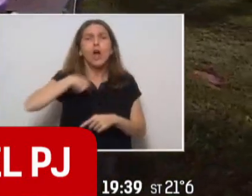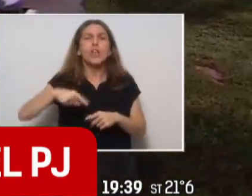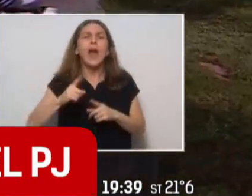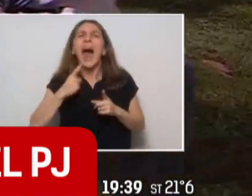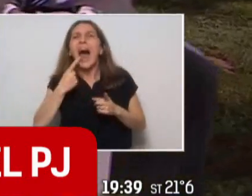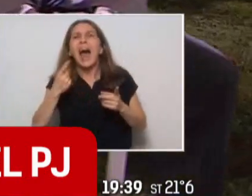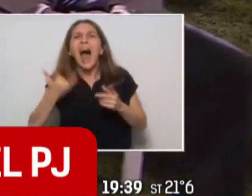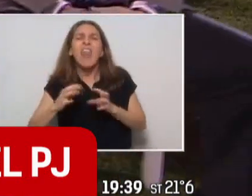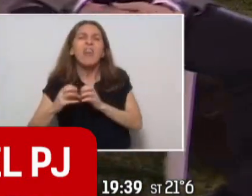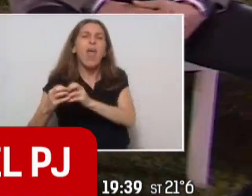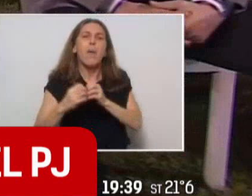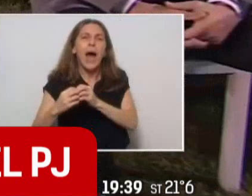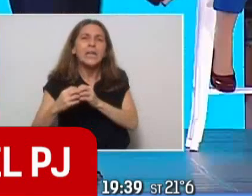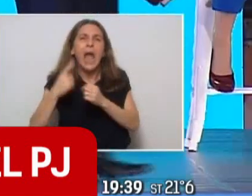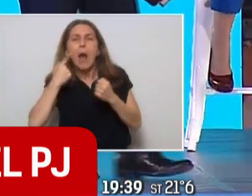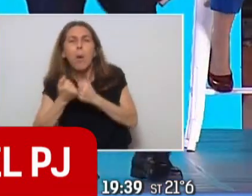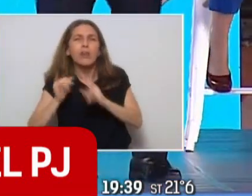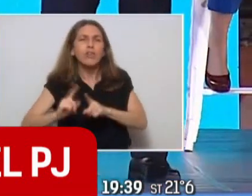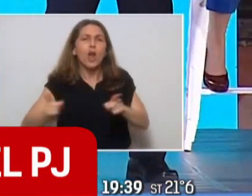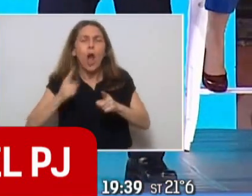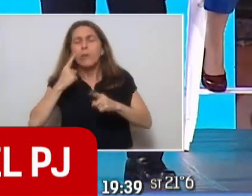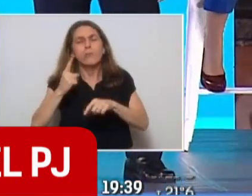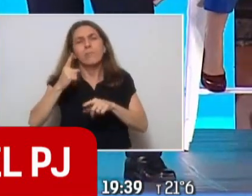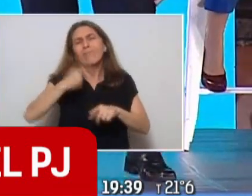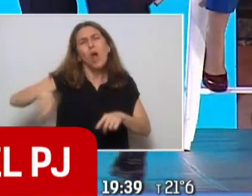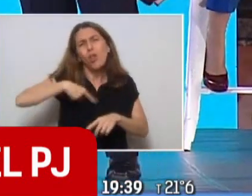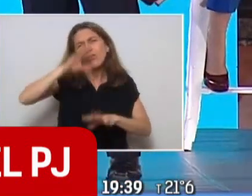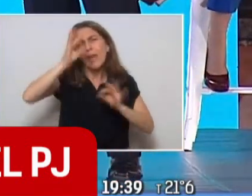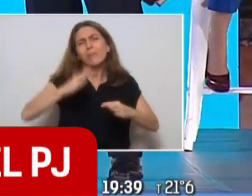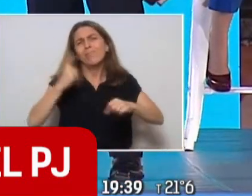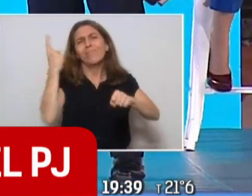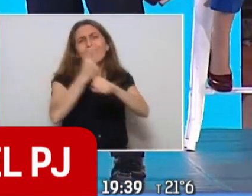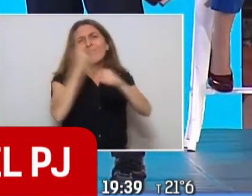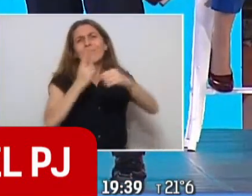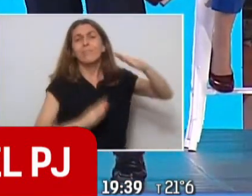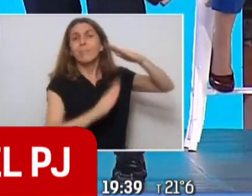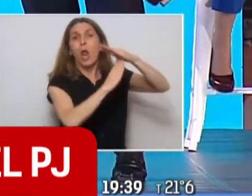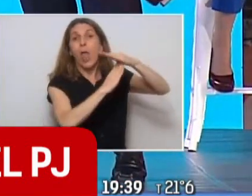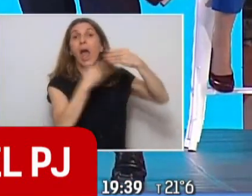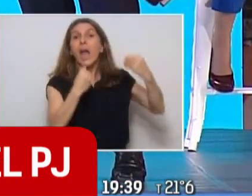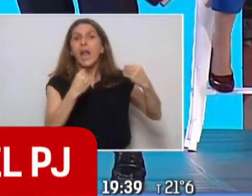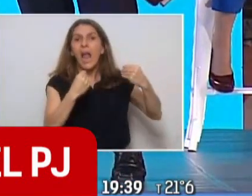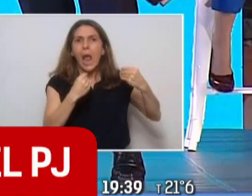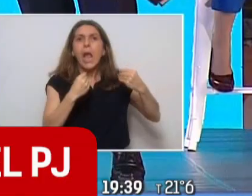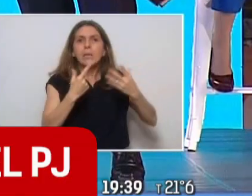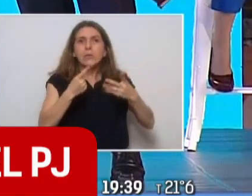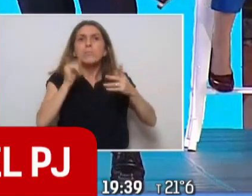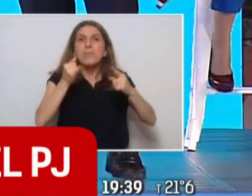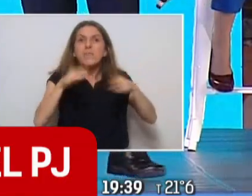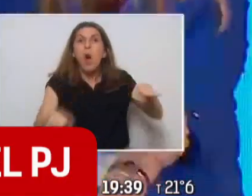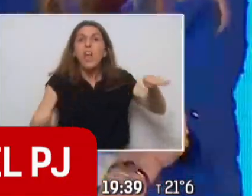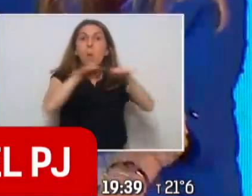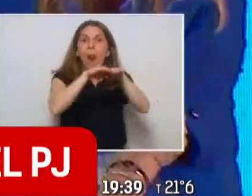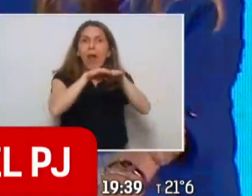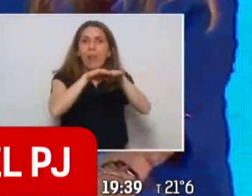debate cuál es la prioridad. La prioridad es desarrollarse y distribuir